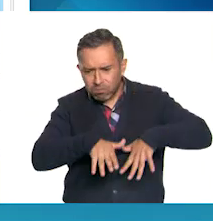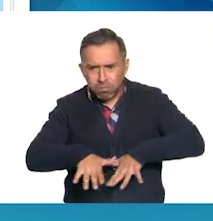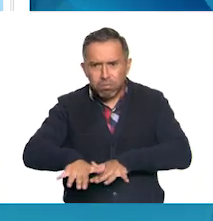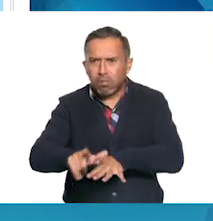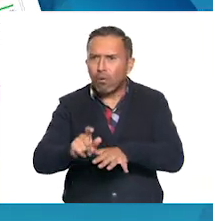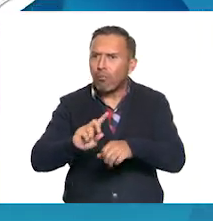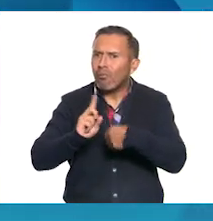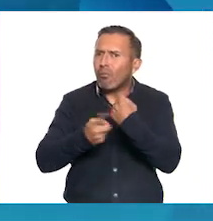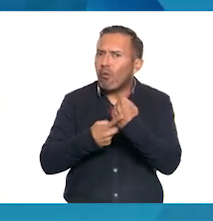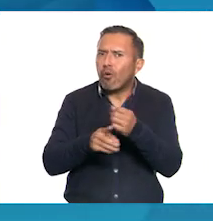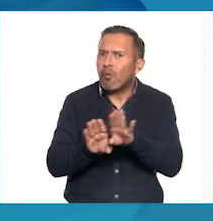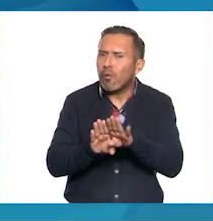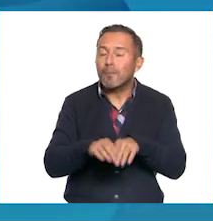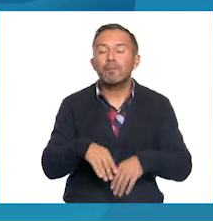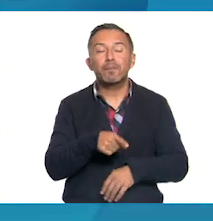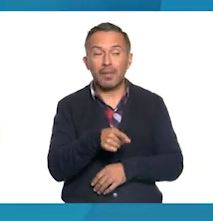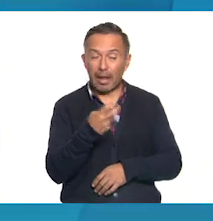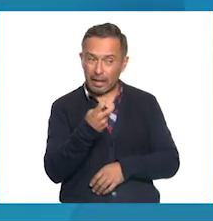caso es muy particular por